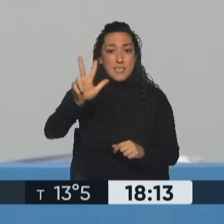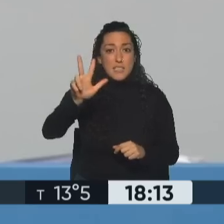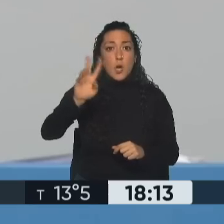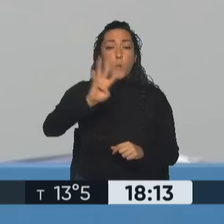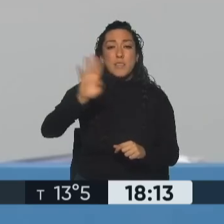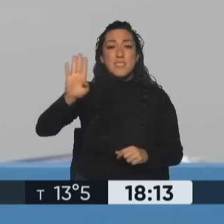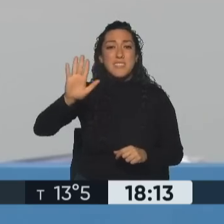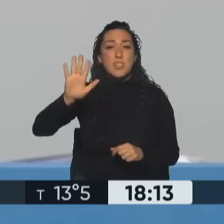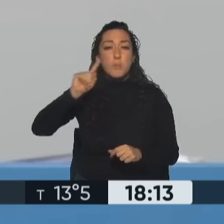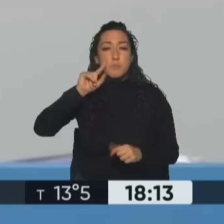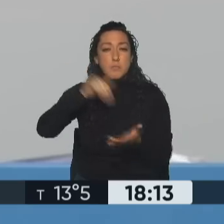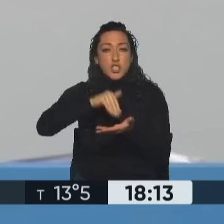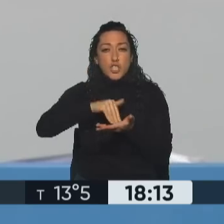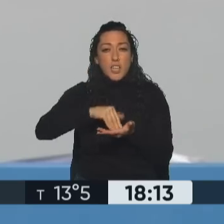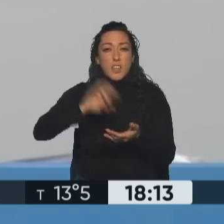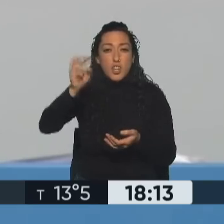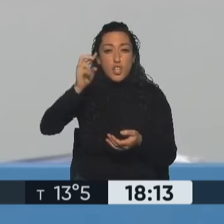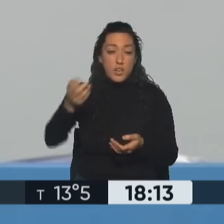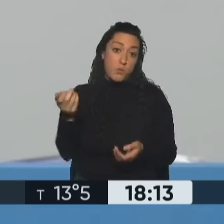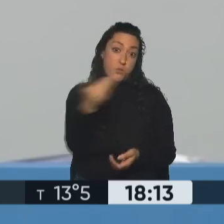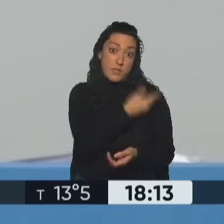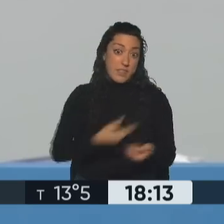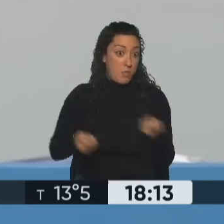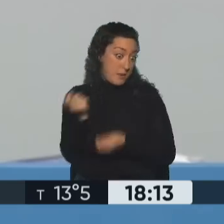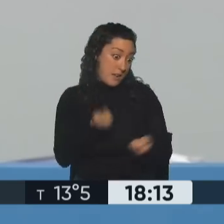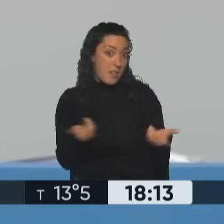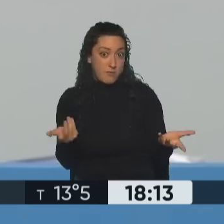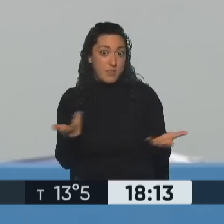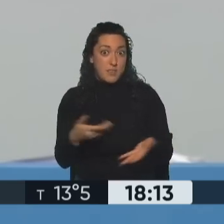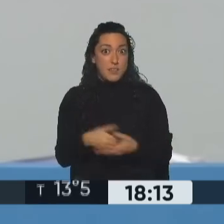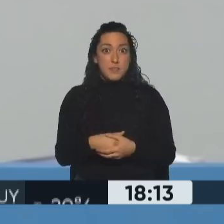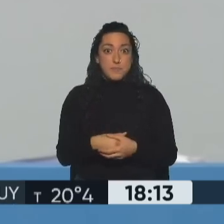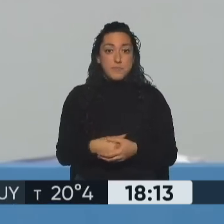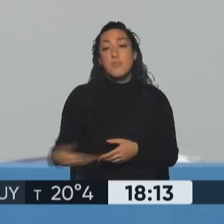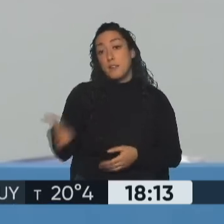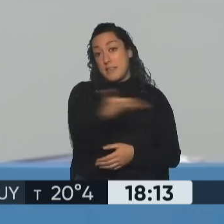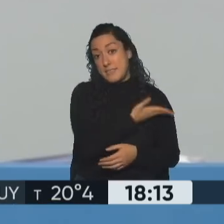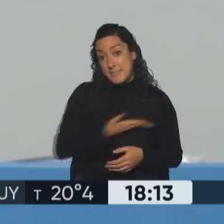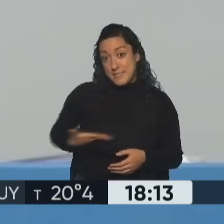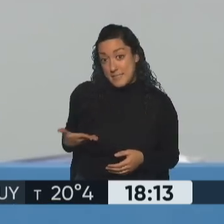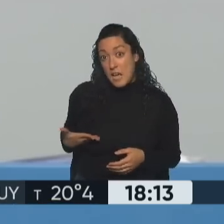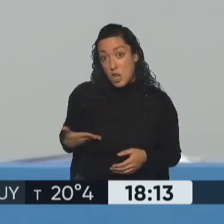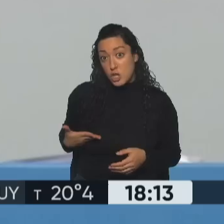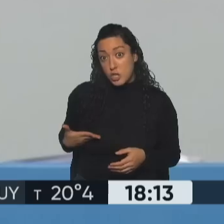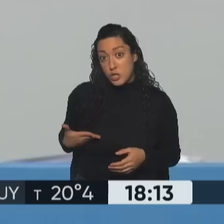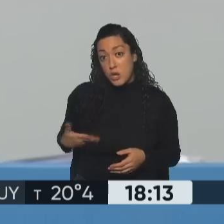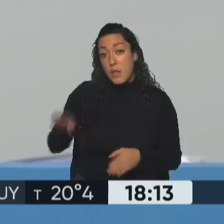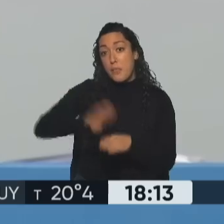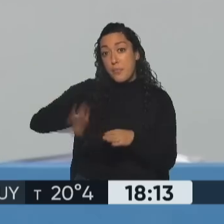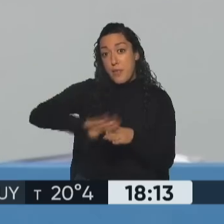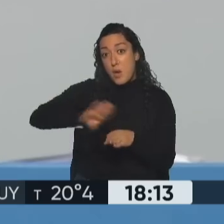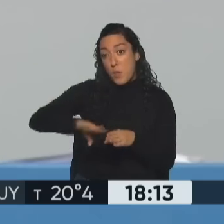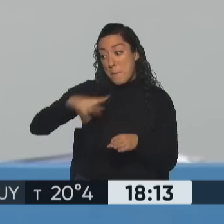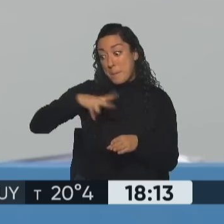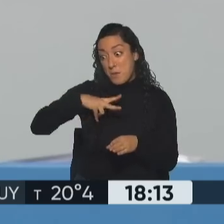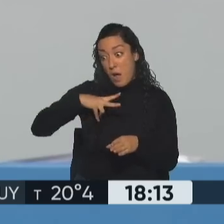millones que estaba estatizado. Miren los del Estado y el mercado. El Estado había tomado la deuda de los privados,